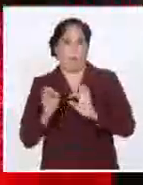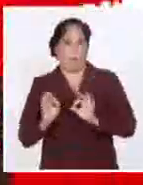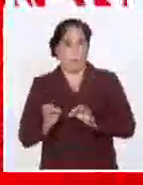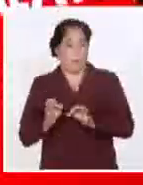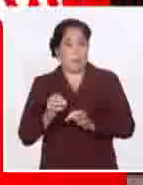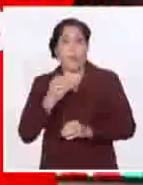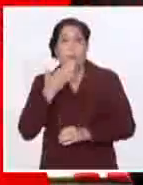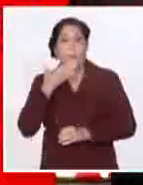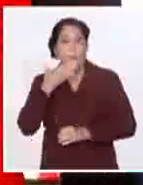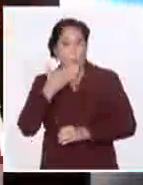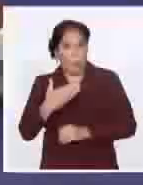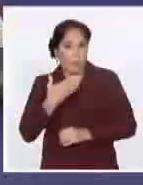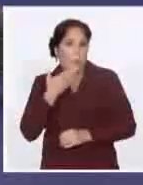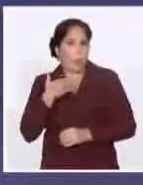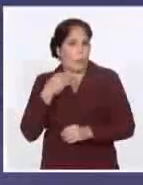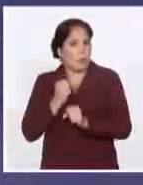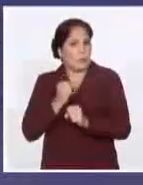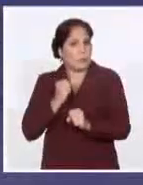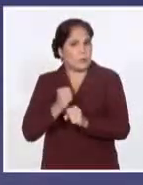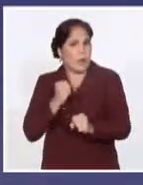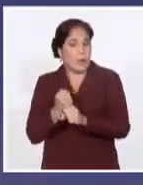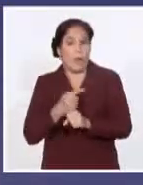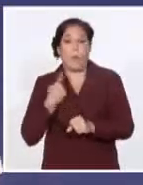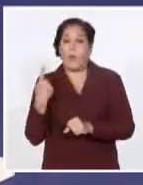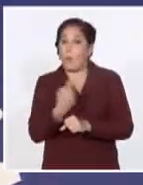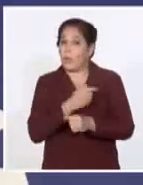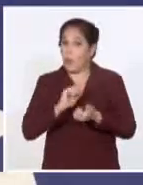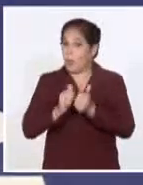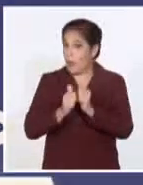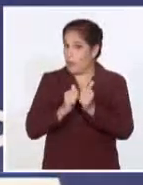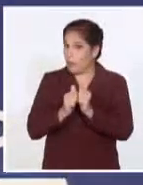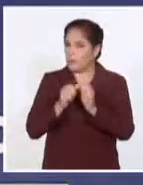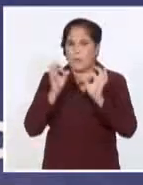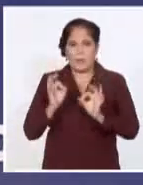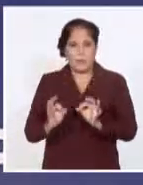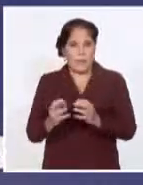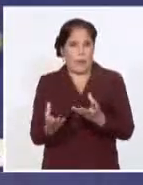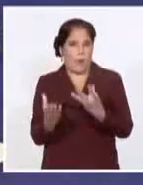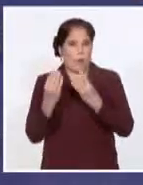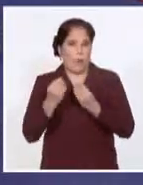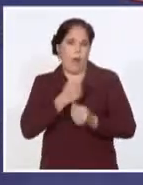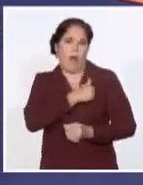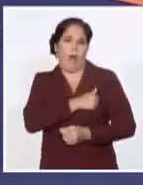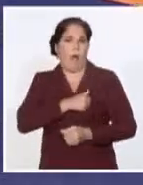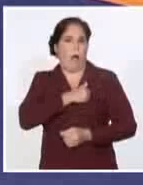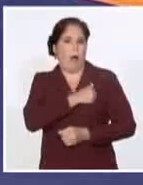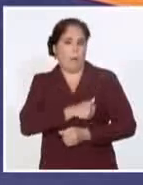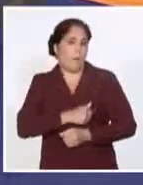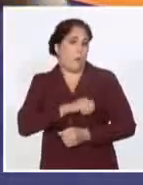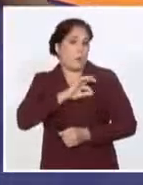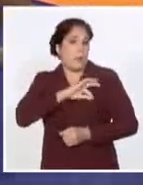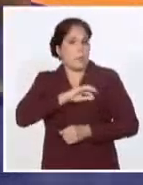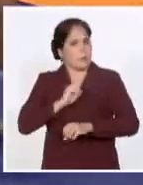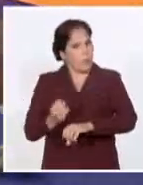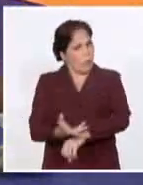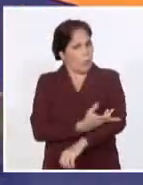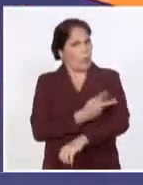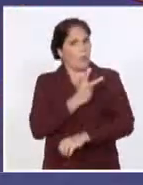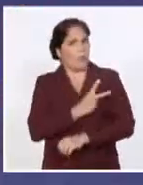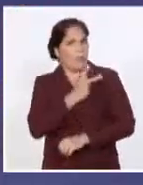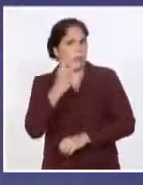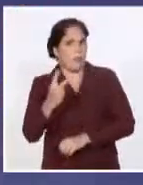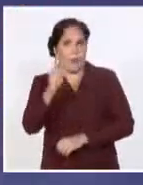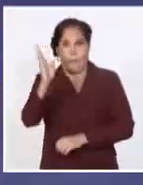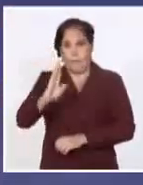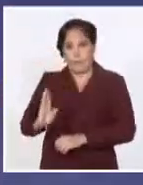reconocer como el desempeño de nuestros atletas siempre nos devuelve la pasión Cómo no sentirse orgullosos de la Victoria sobre Brasil en